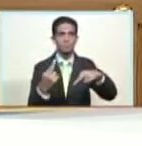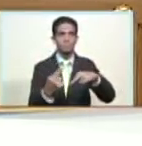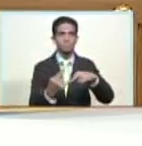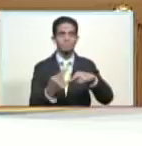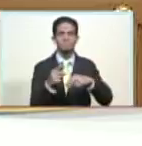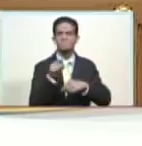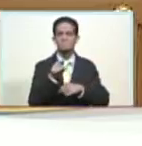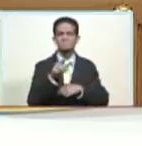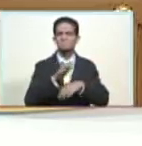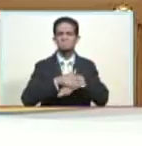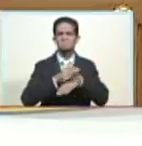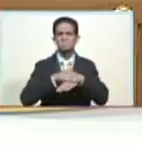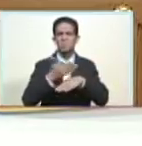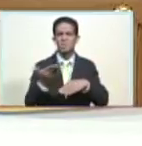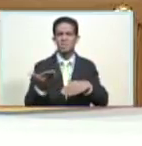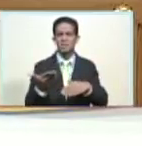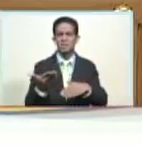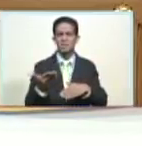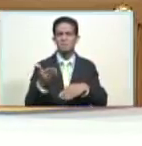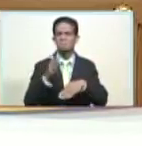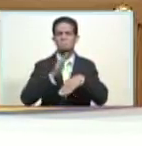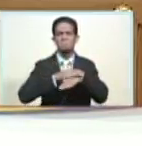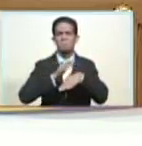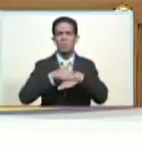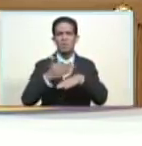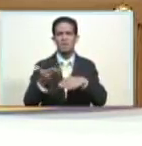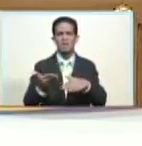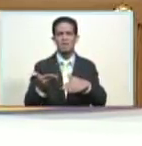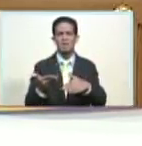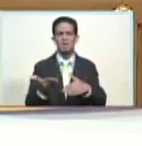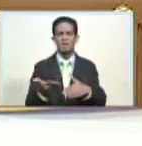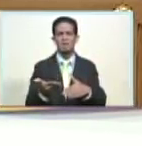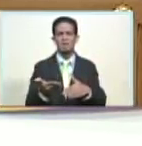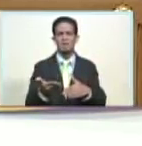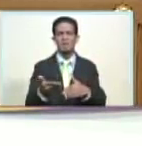¿Y eso por qué me lo hacen? ¿Y eso por qué no los hacen?